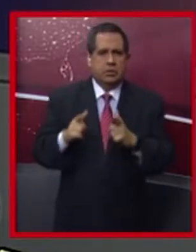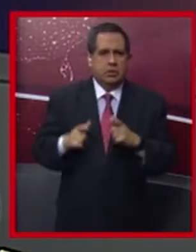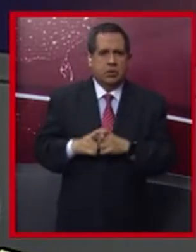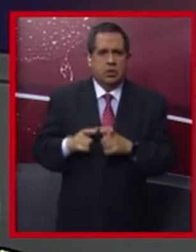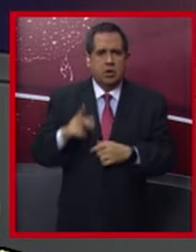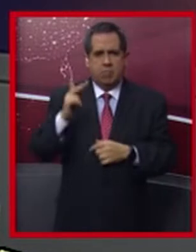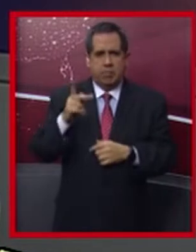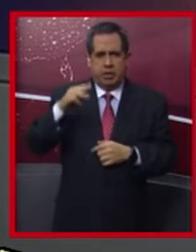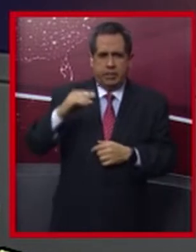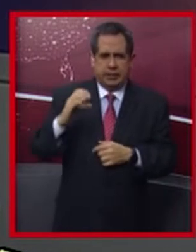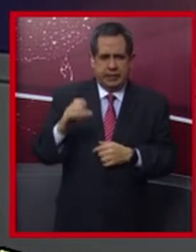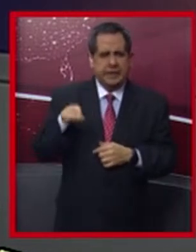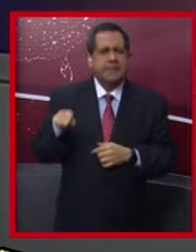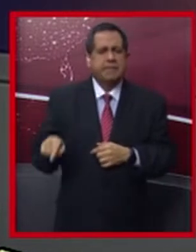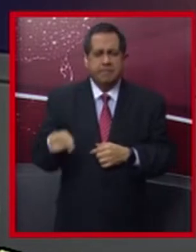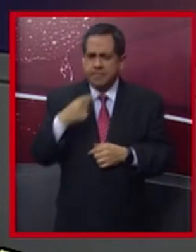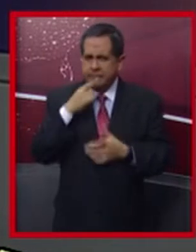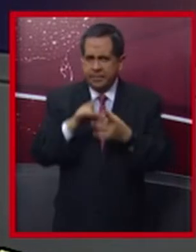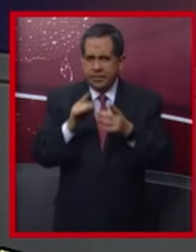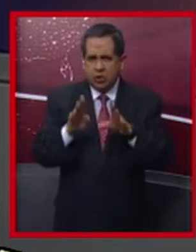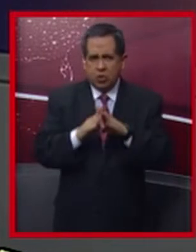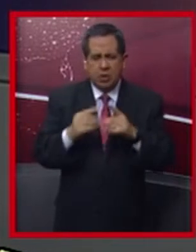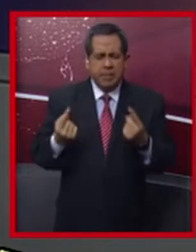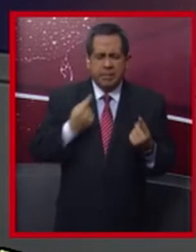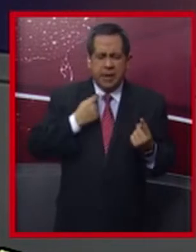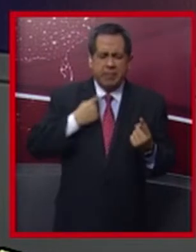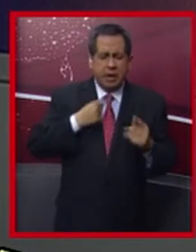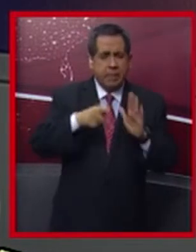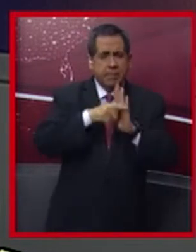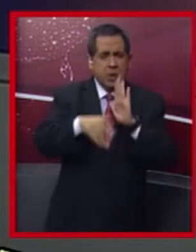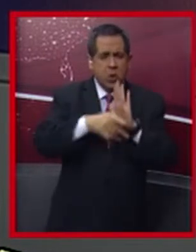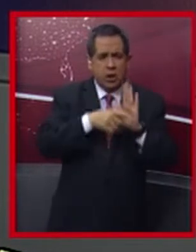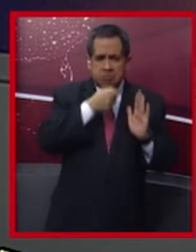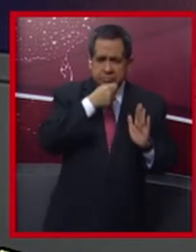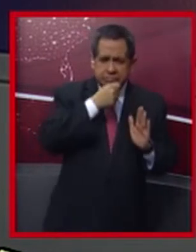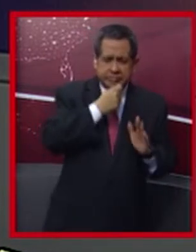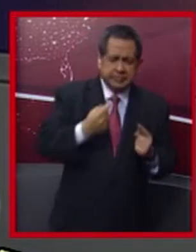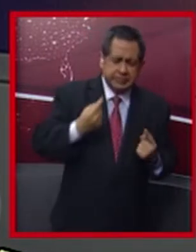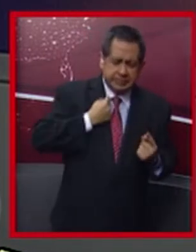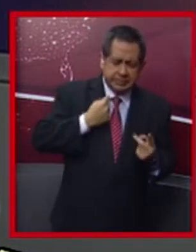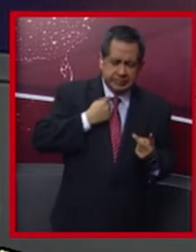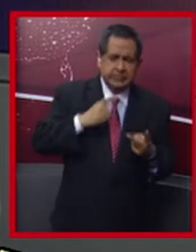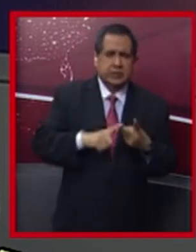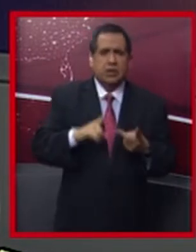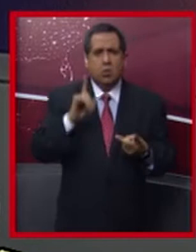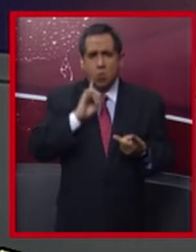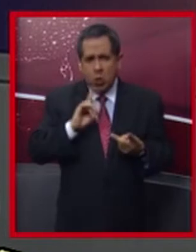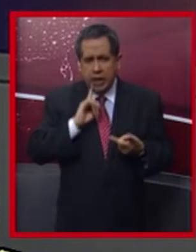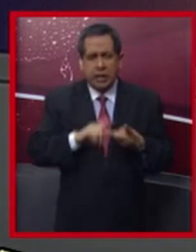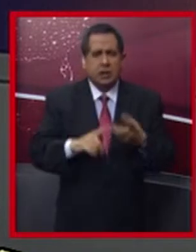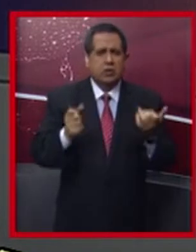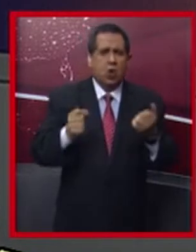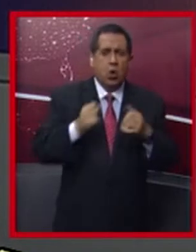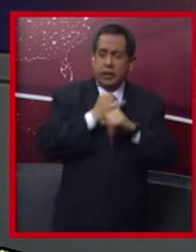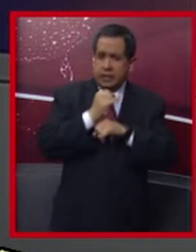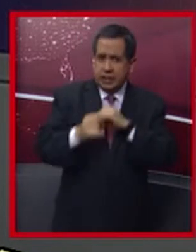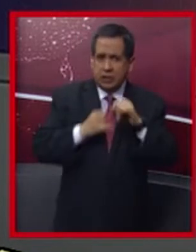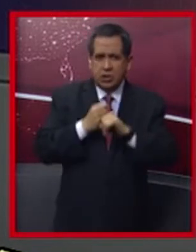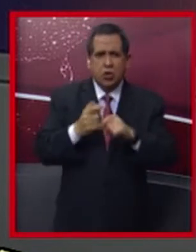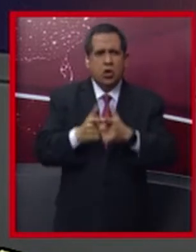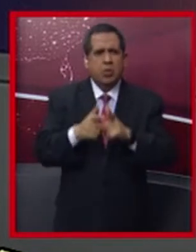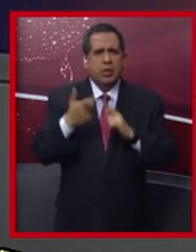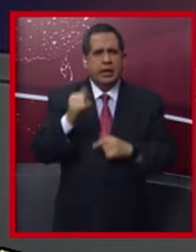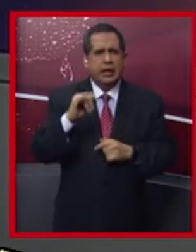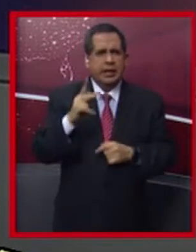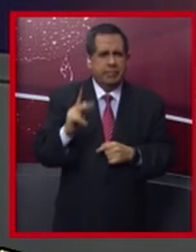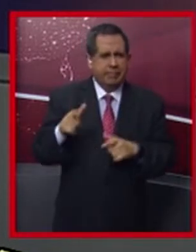del Partido Movimiento Ciudadano se refirió a los asesinatos de periodistas, violencias de género, trabajadores especialistas internacionales del Grupo